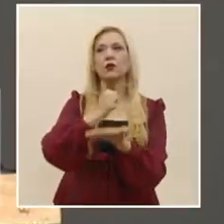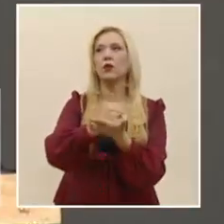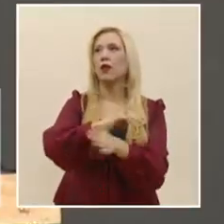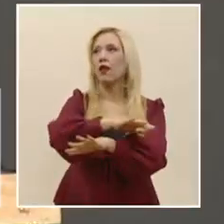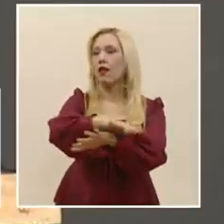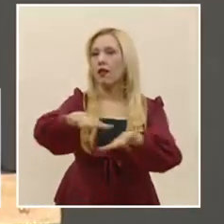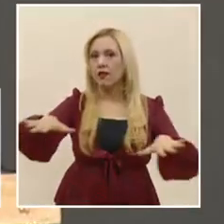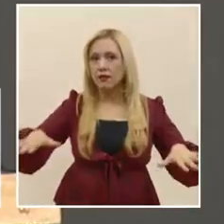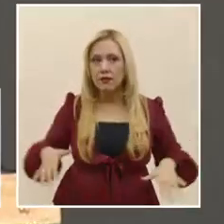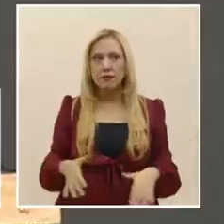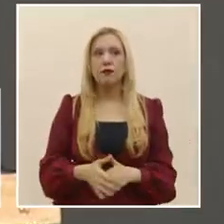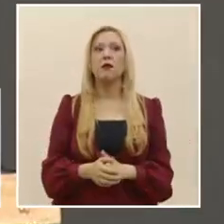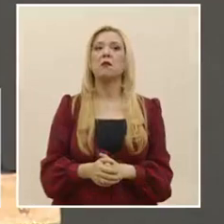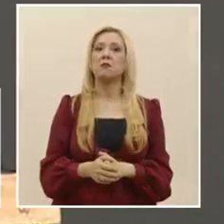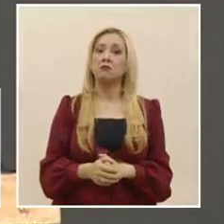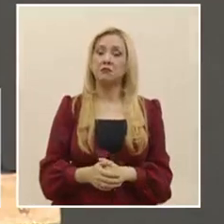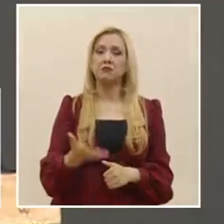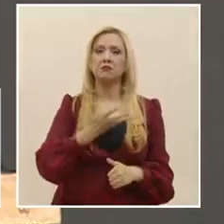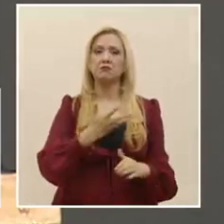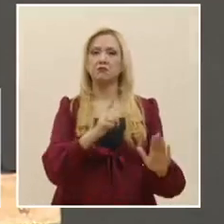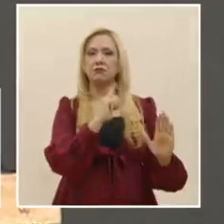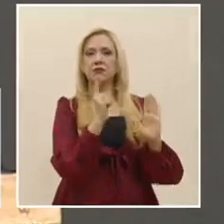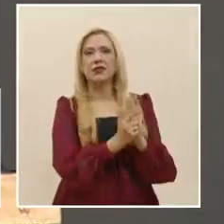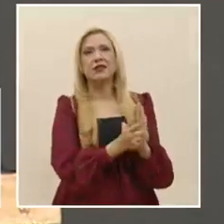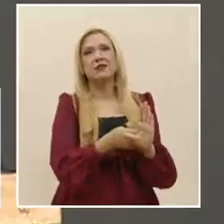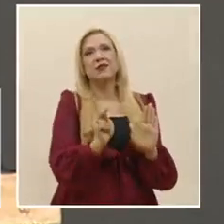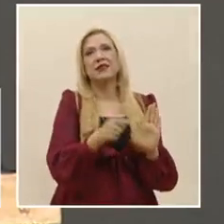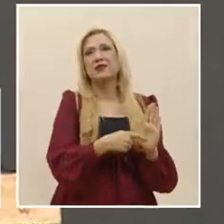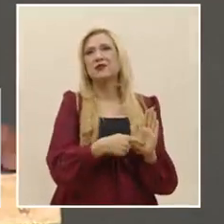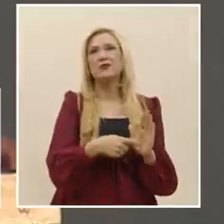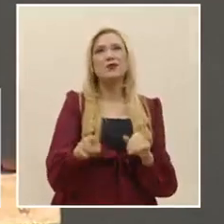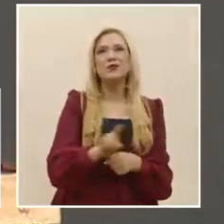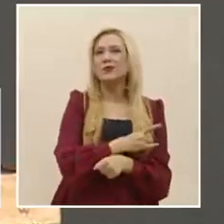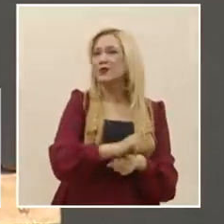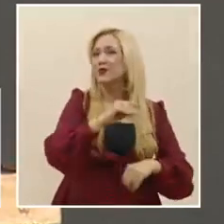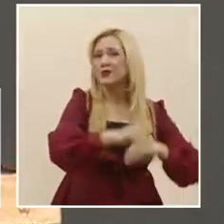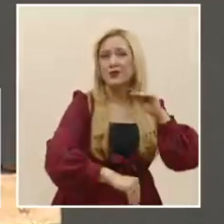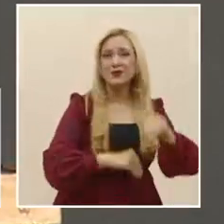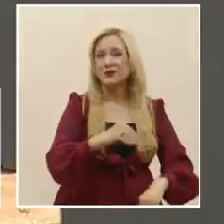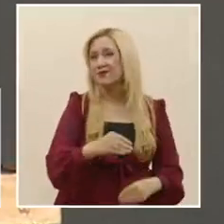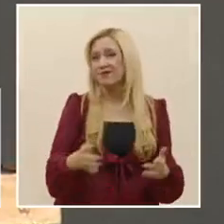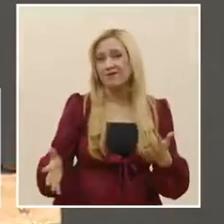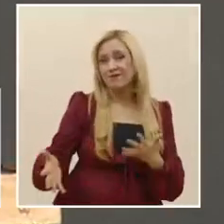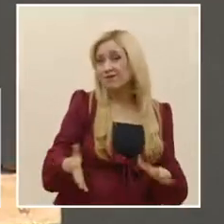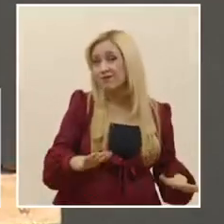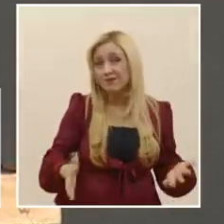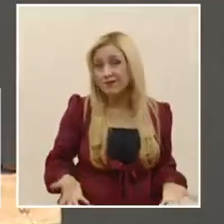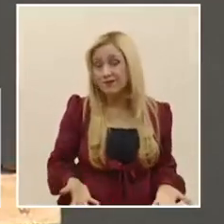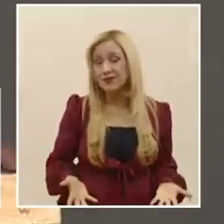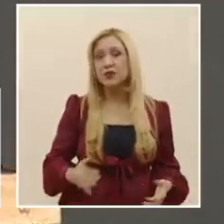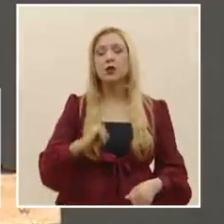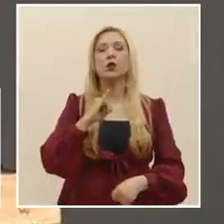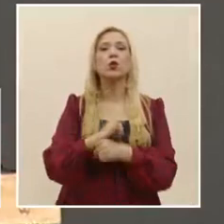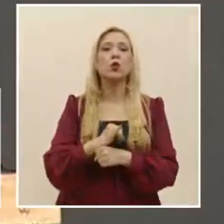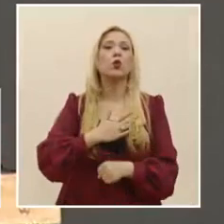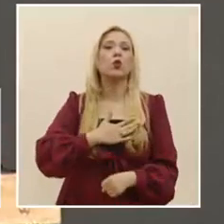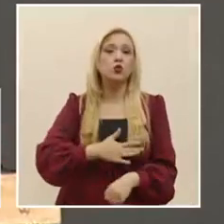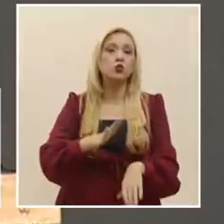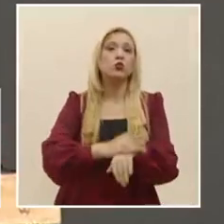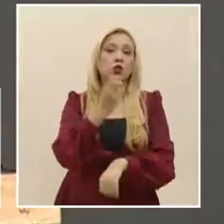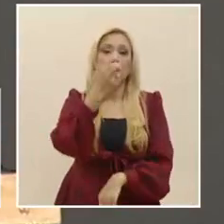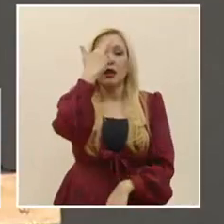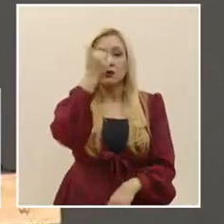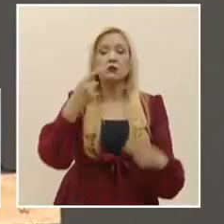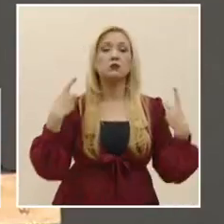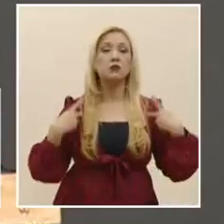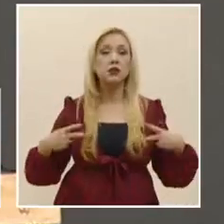la existencia de sistemas jurídicos débiles o ineficaces, la injusticia es el patrón que